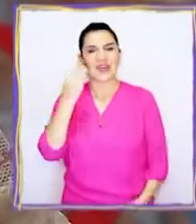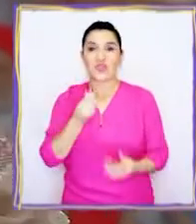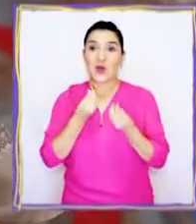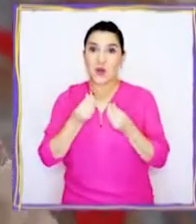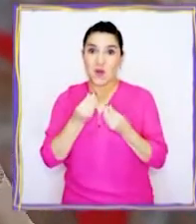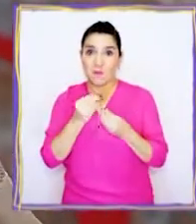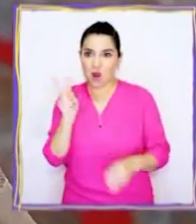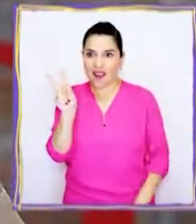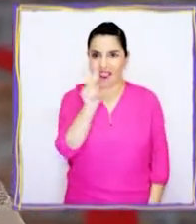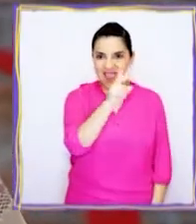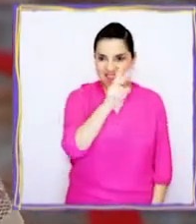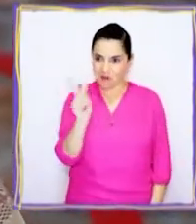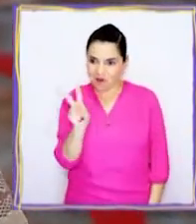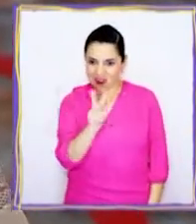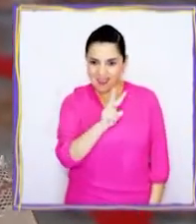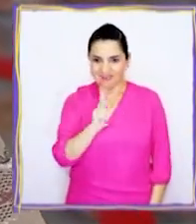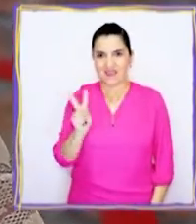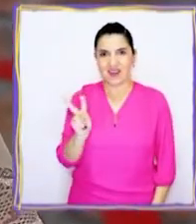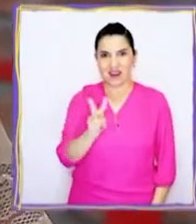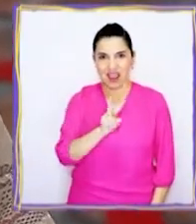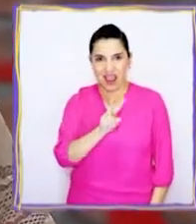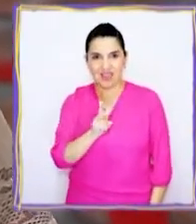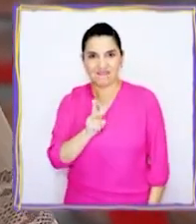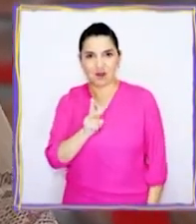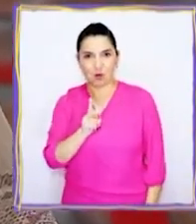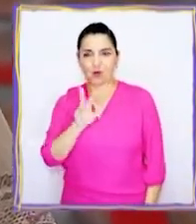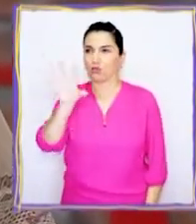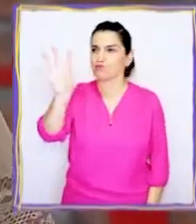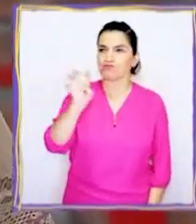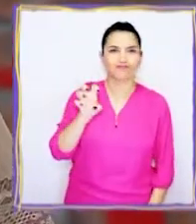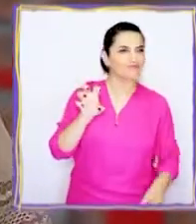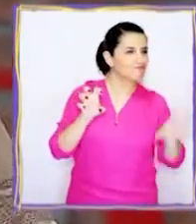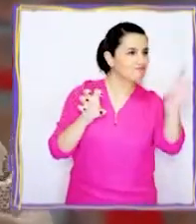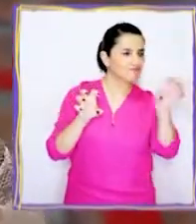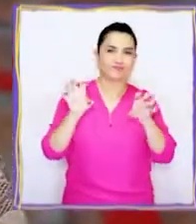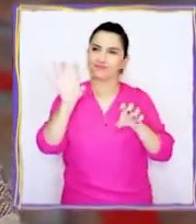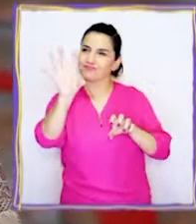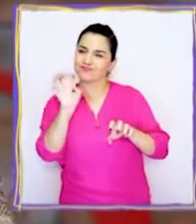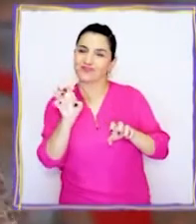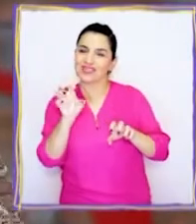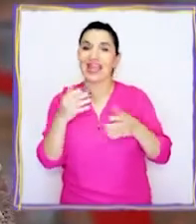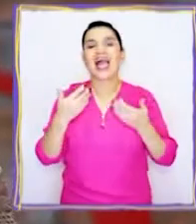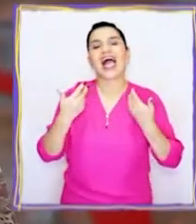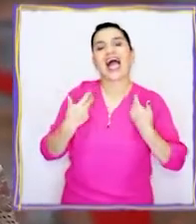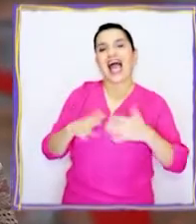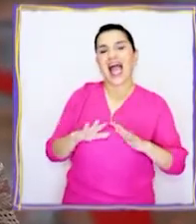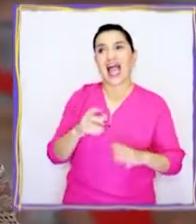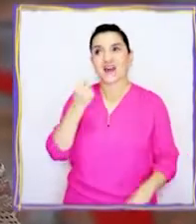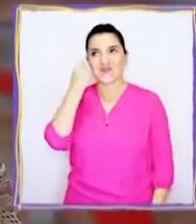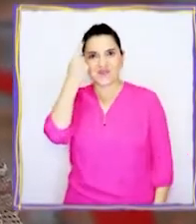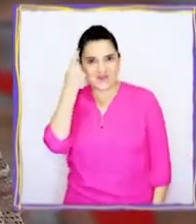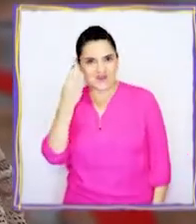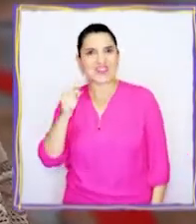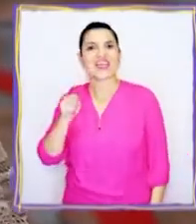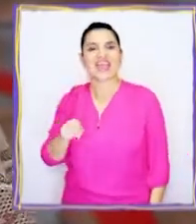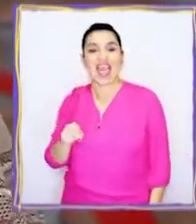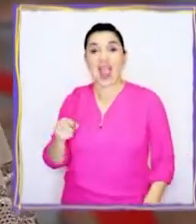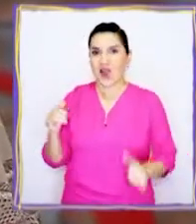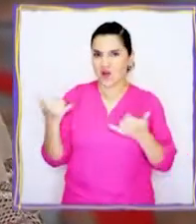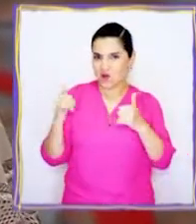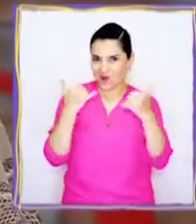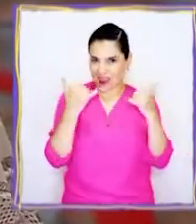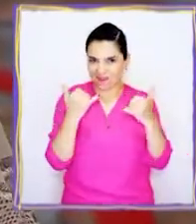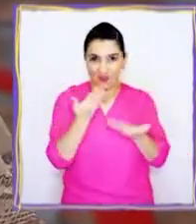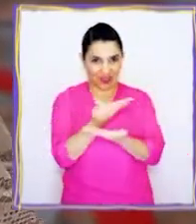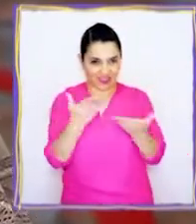pensando en cómo leíamos las cosas cuando las íbamos sacando de las góndolas. Entonces se me ocurrió que podíamos hacer un juego. ¿Qué